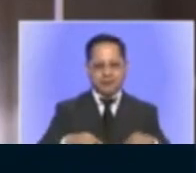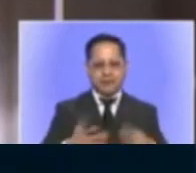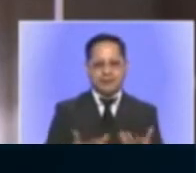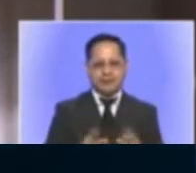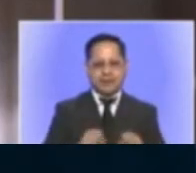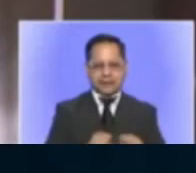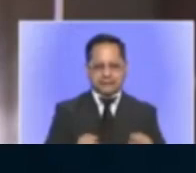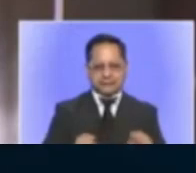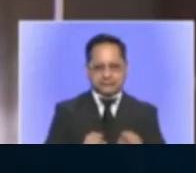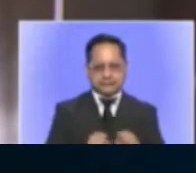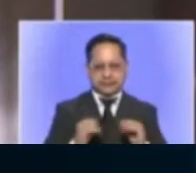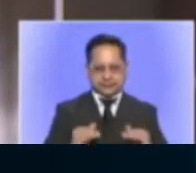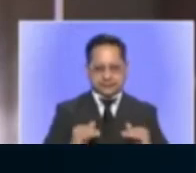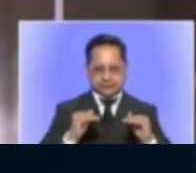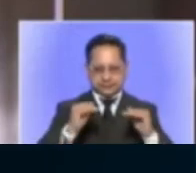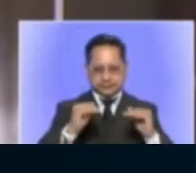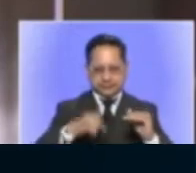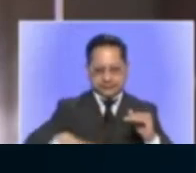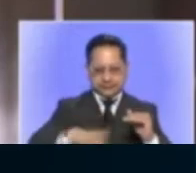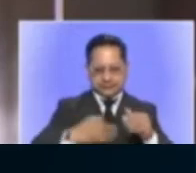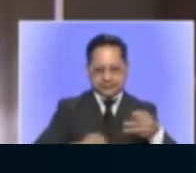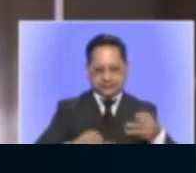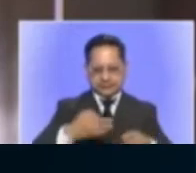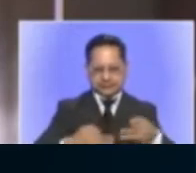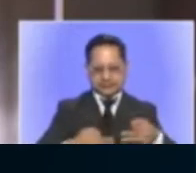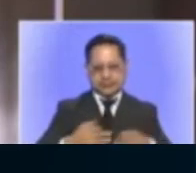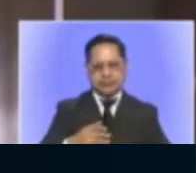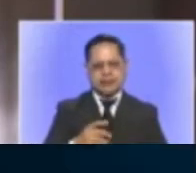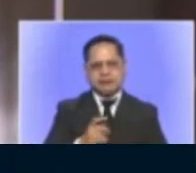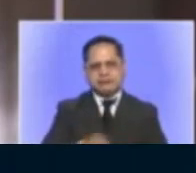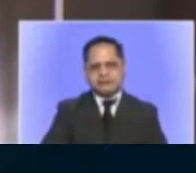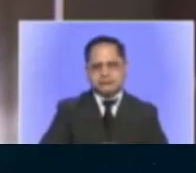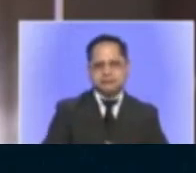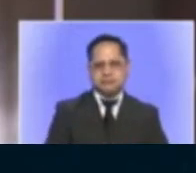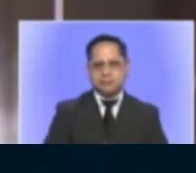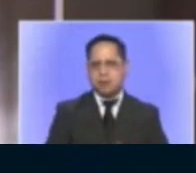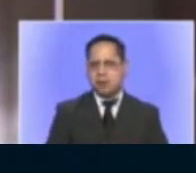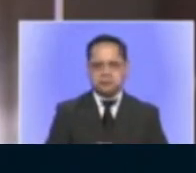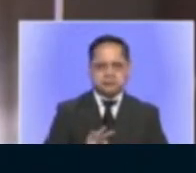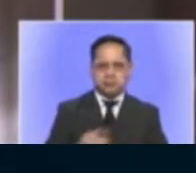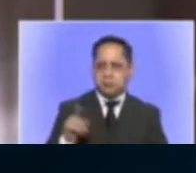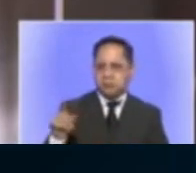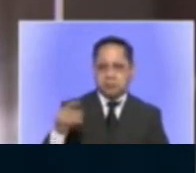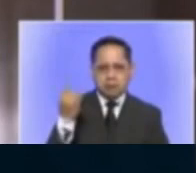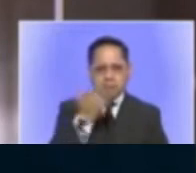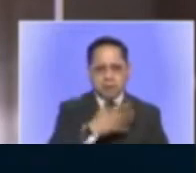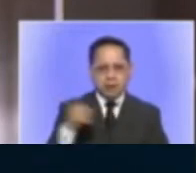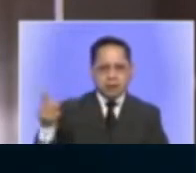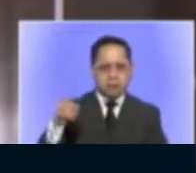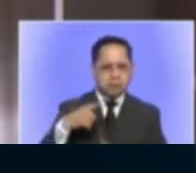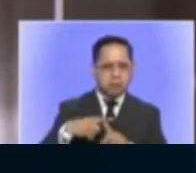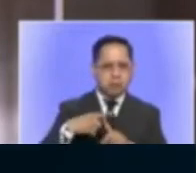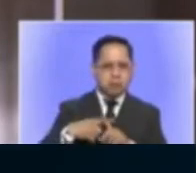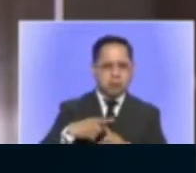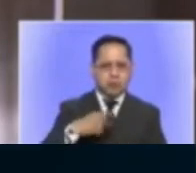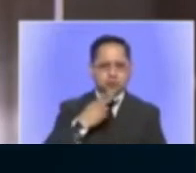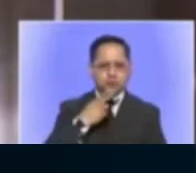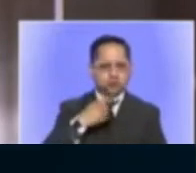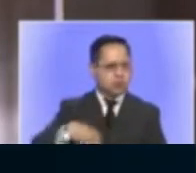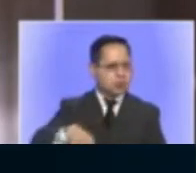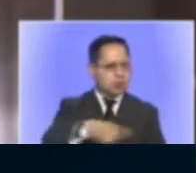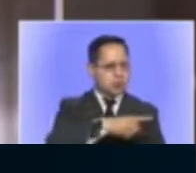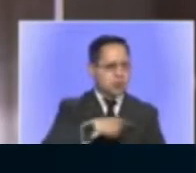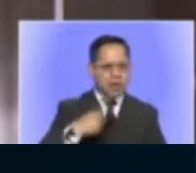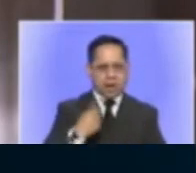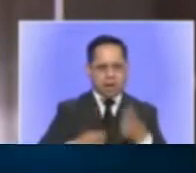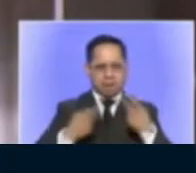superior respecto de la posible capitalización de la imagen positiva que la ciudadanía posee de los